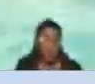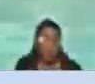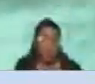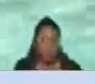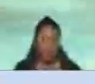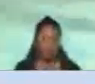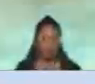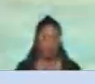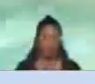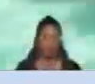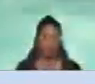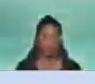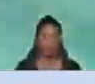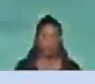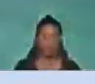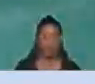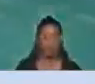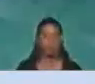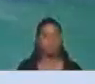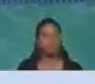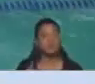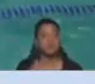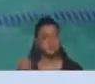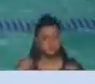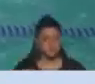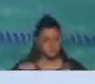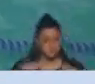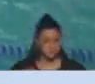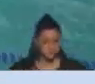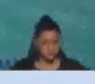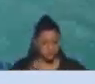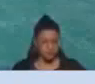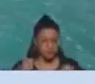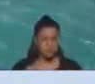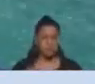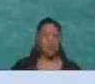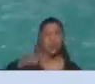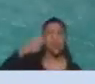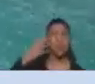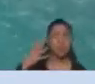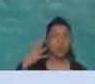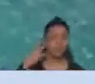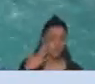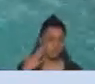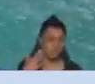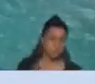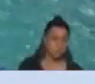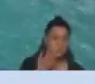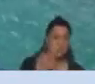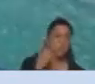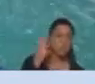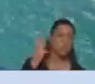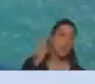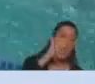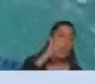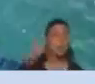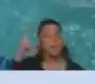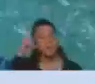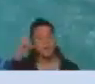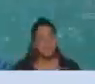evento? Yo entreno, hago doble turno, entre 9 y 10 sesiones por